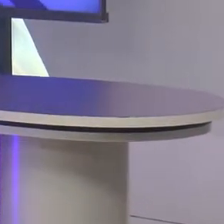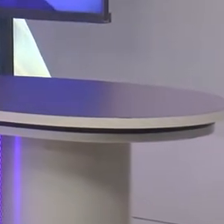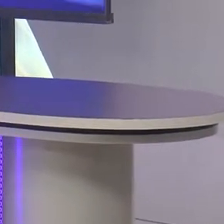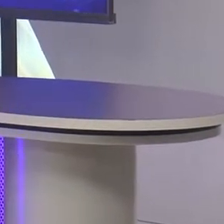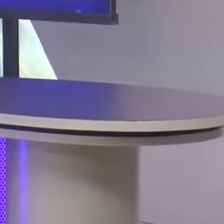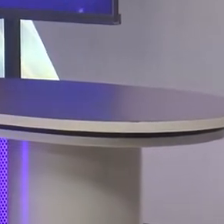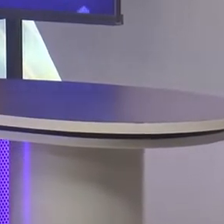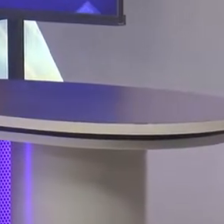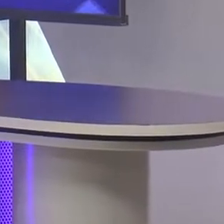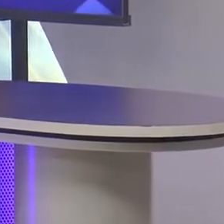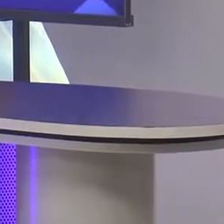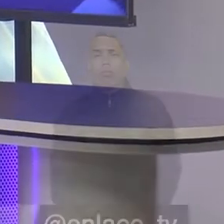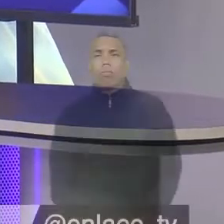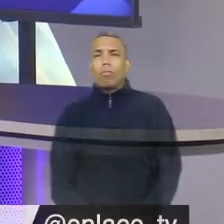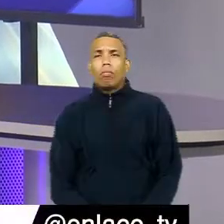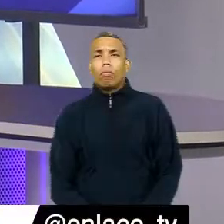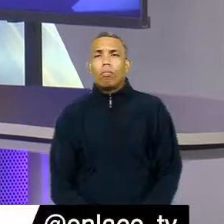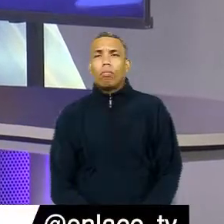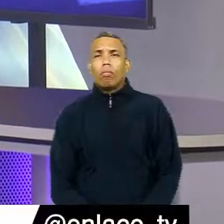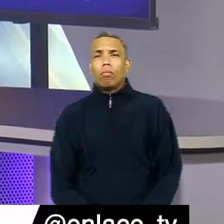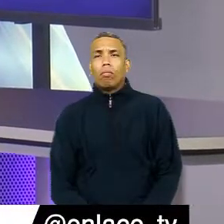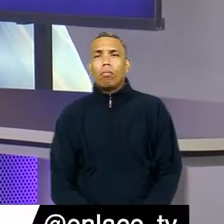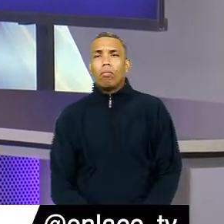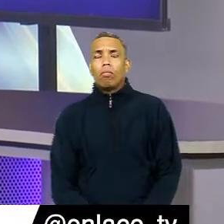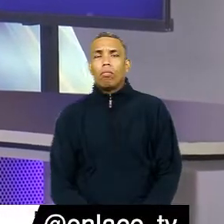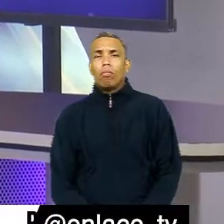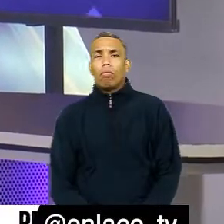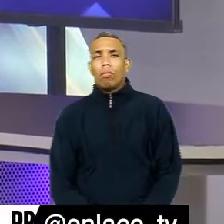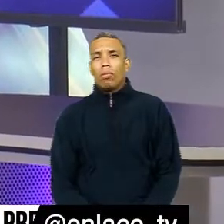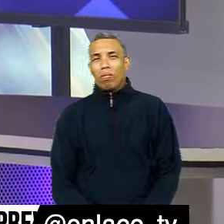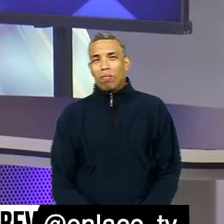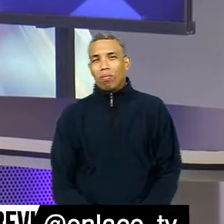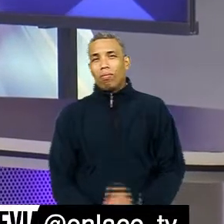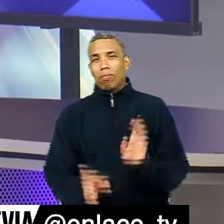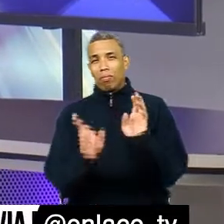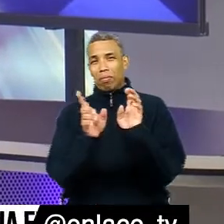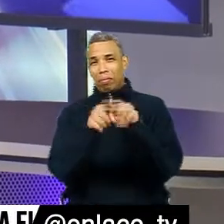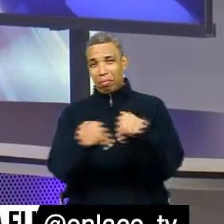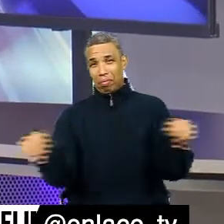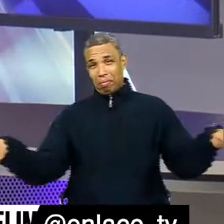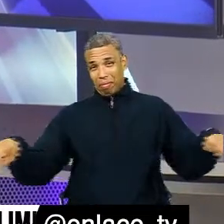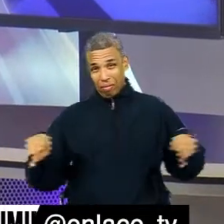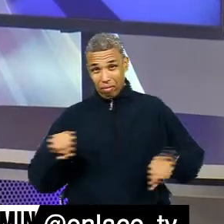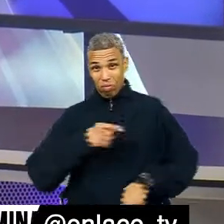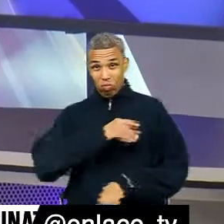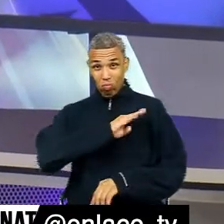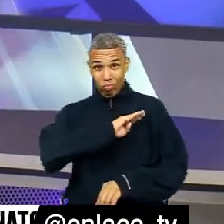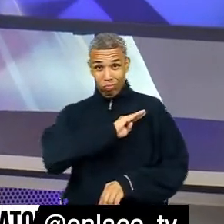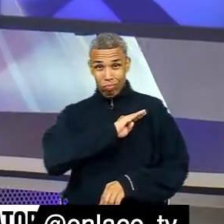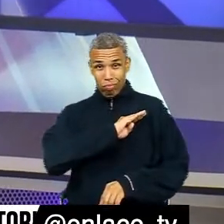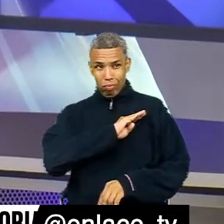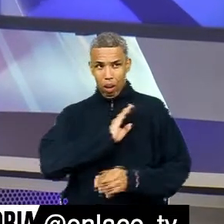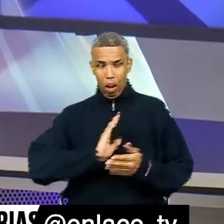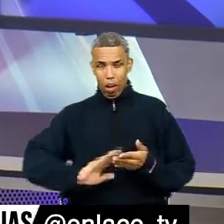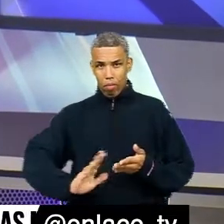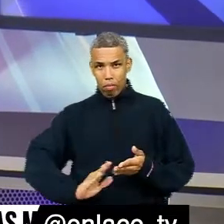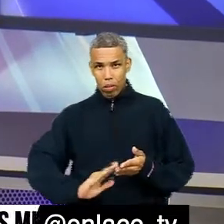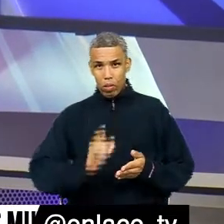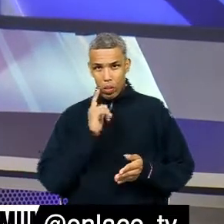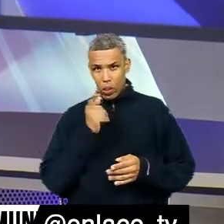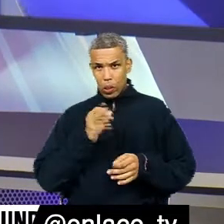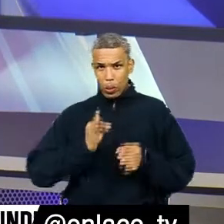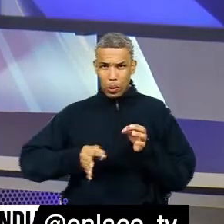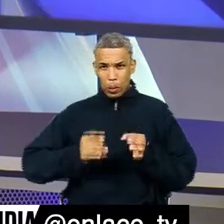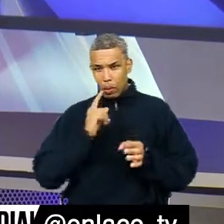Y se cumple a esta hora en el Palacio de Justicia de Barranca Bermeja la audiencia en contra del homicida de la señora Ana Narváez en